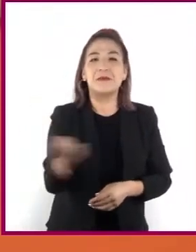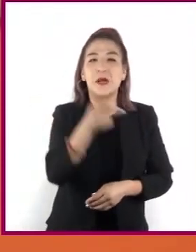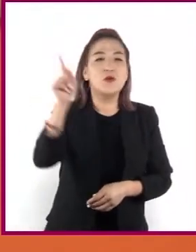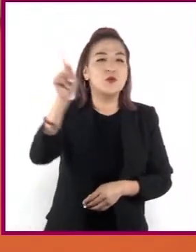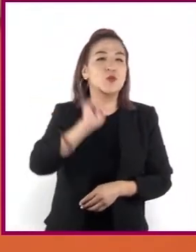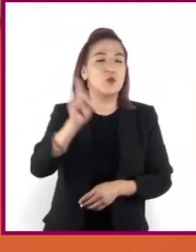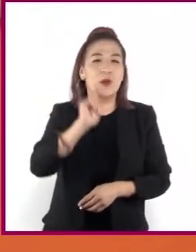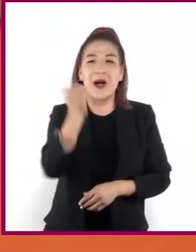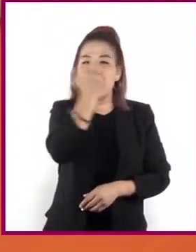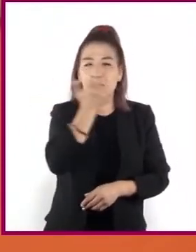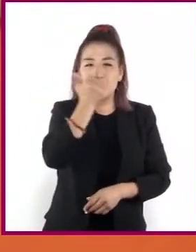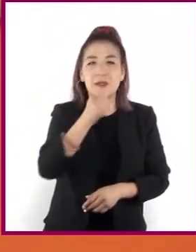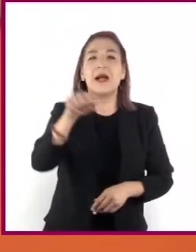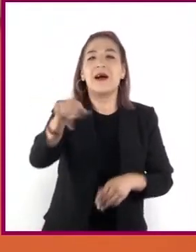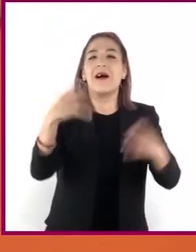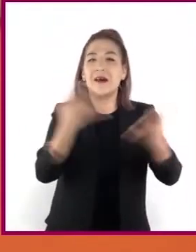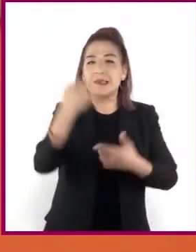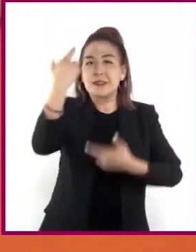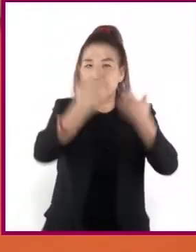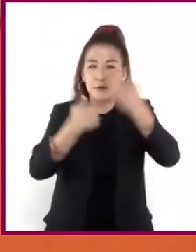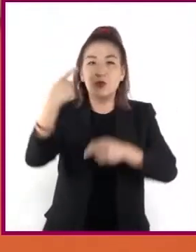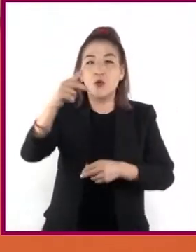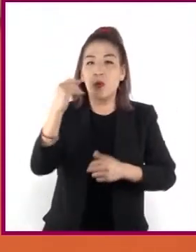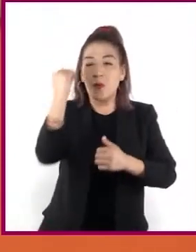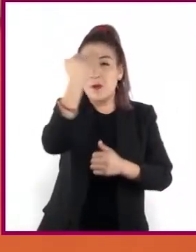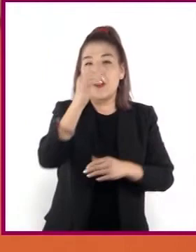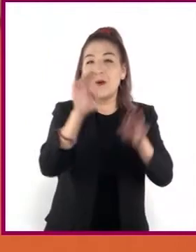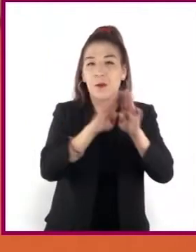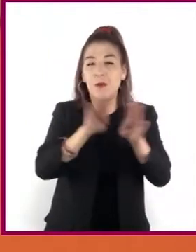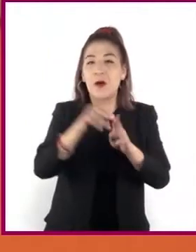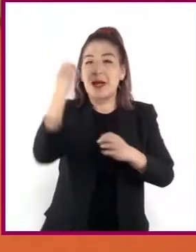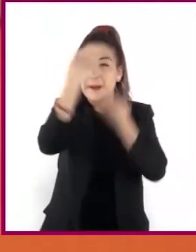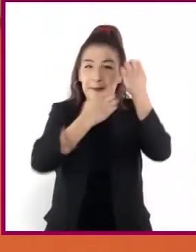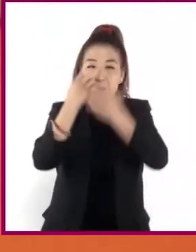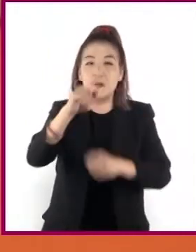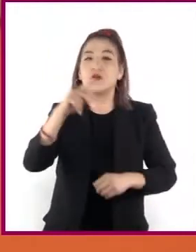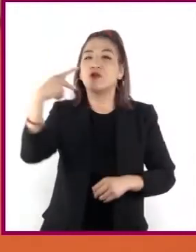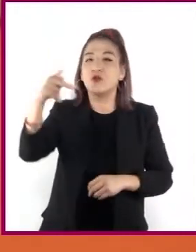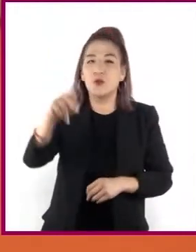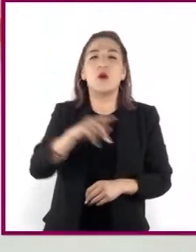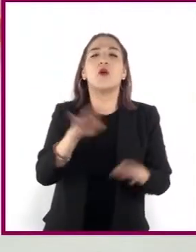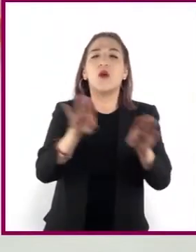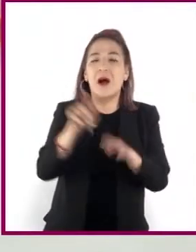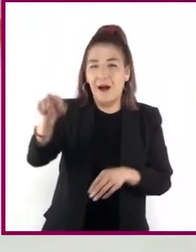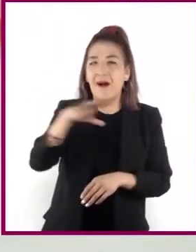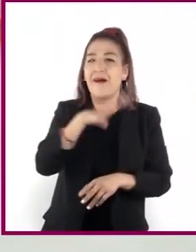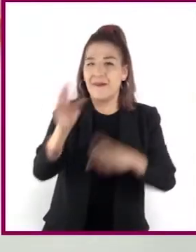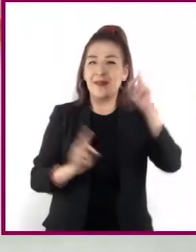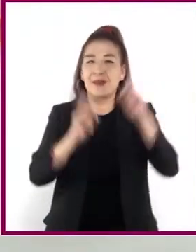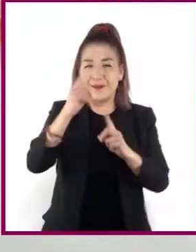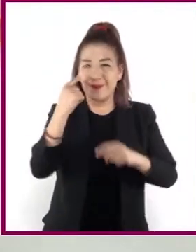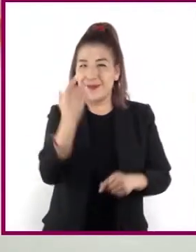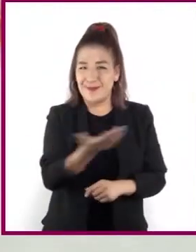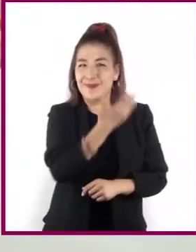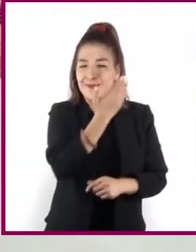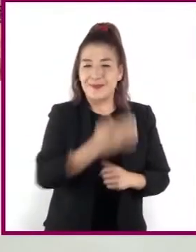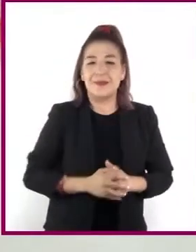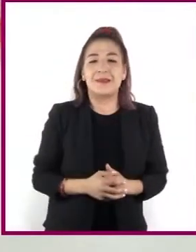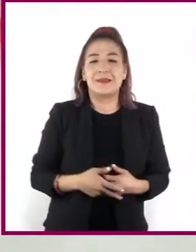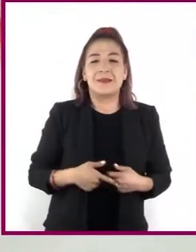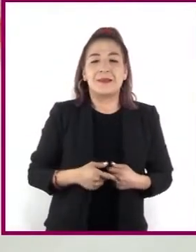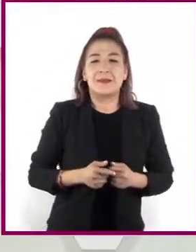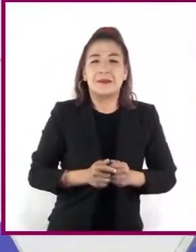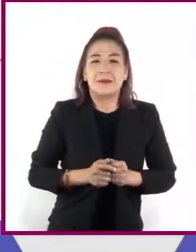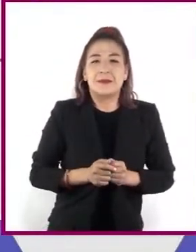una alumna que ha realizado la autoevaluación de su resumen y tiene una duda. ¡Ah! ¡Corre